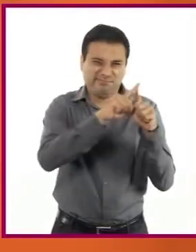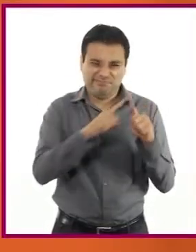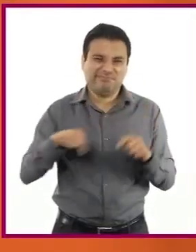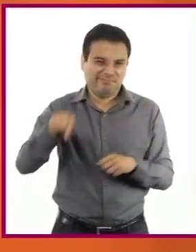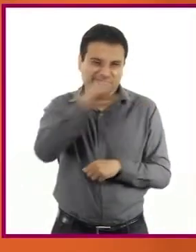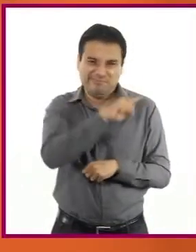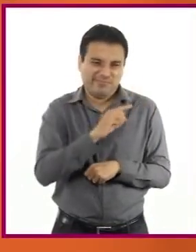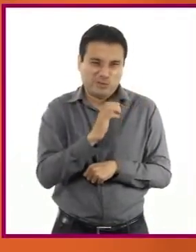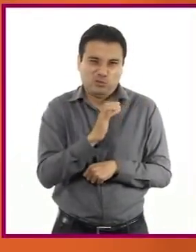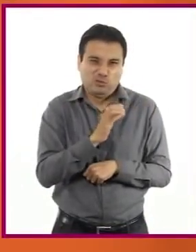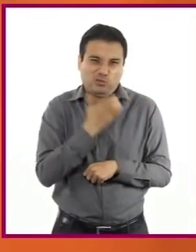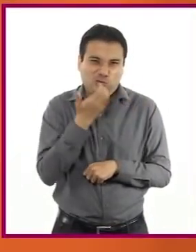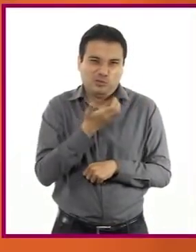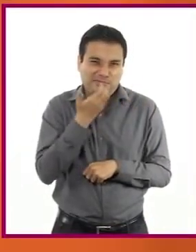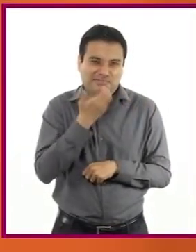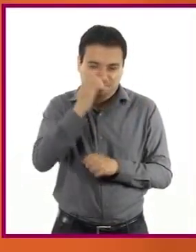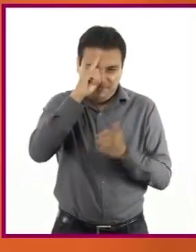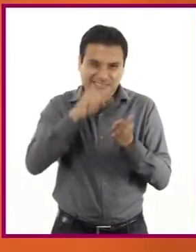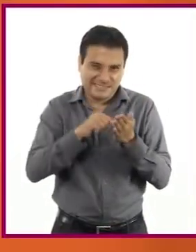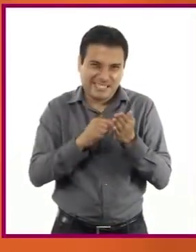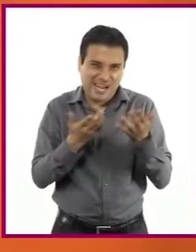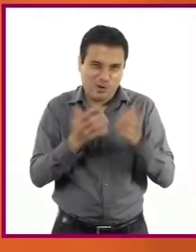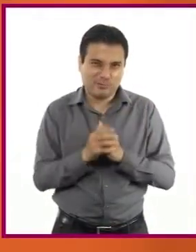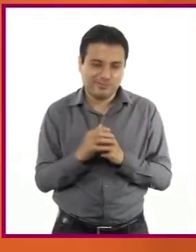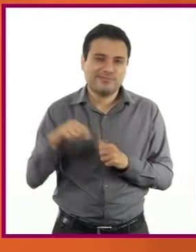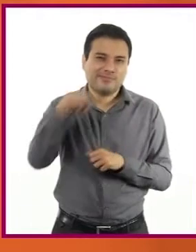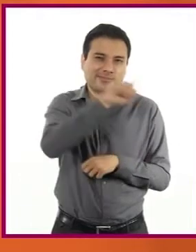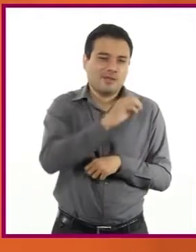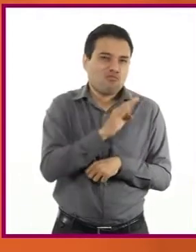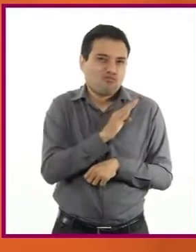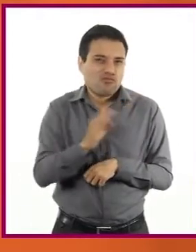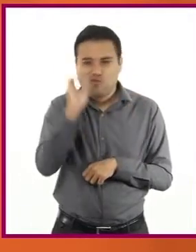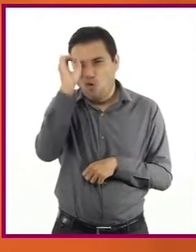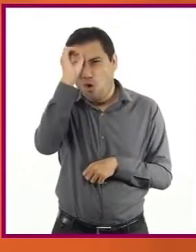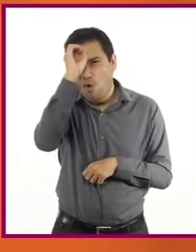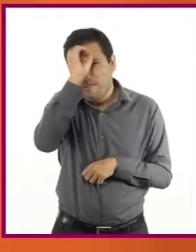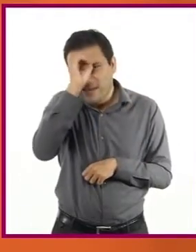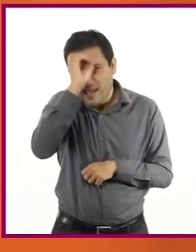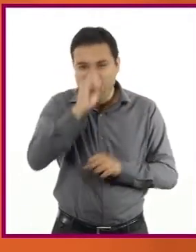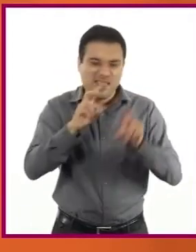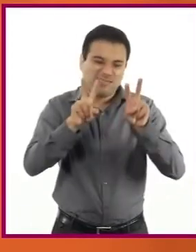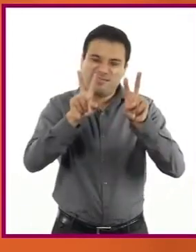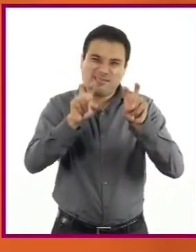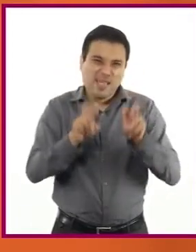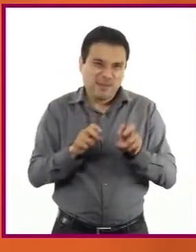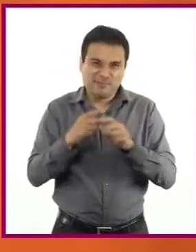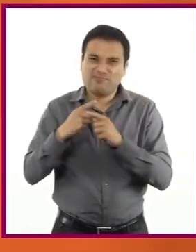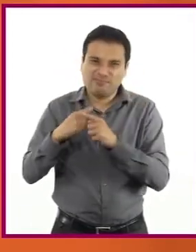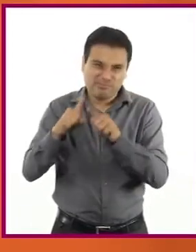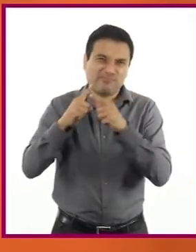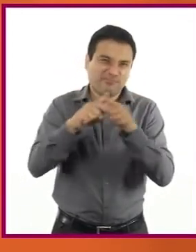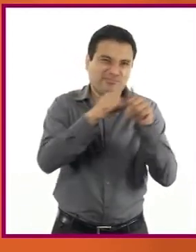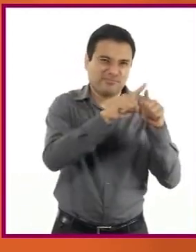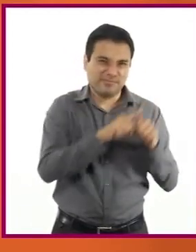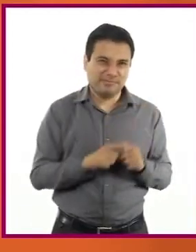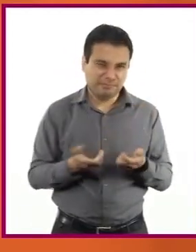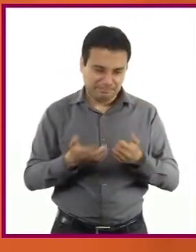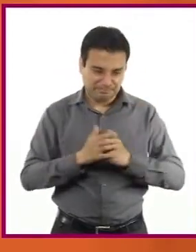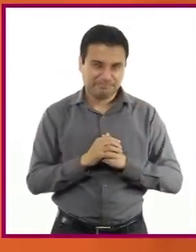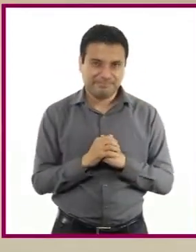más destacadas del momento, y pueden opinar de todo lo que acontece, claro, si están bien